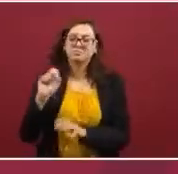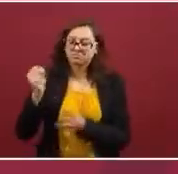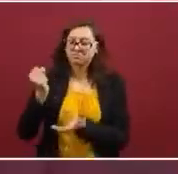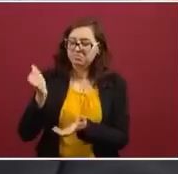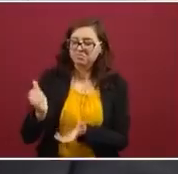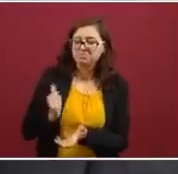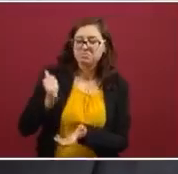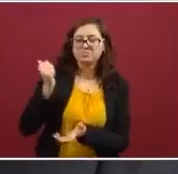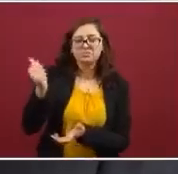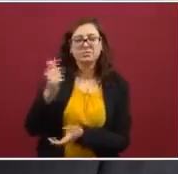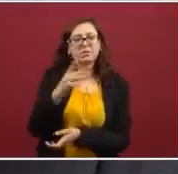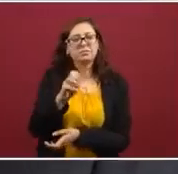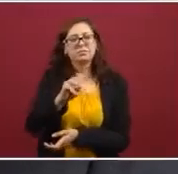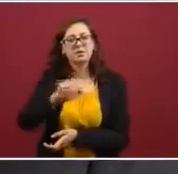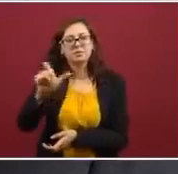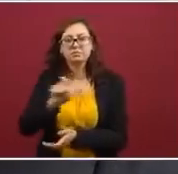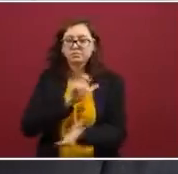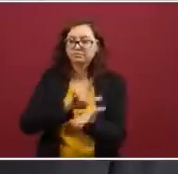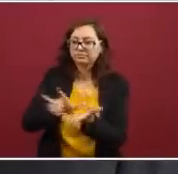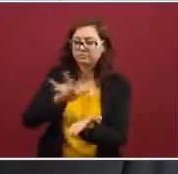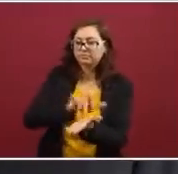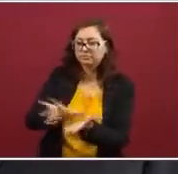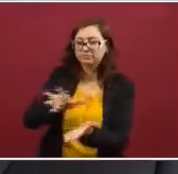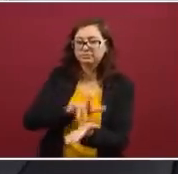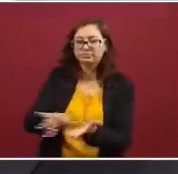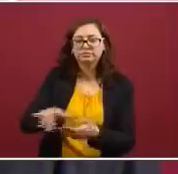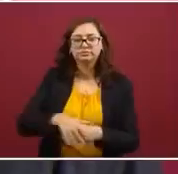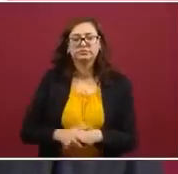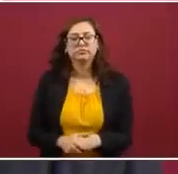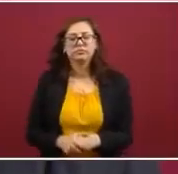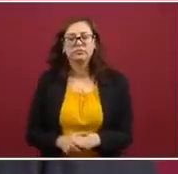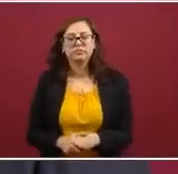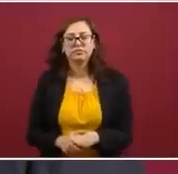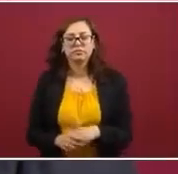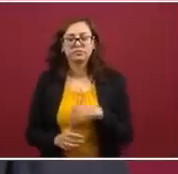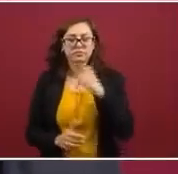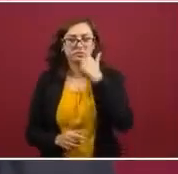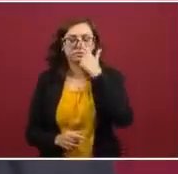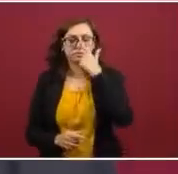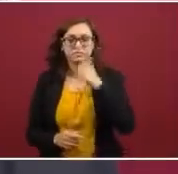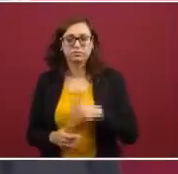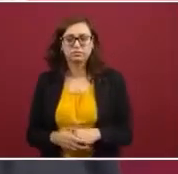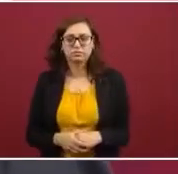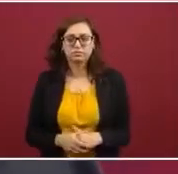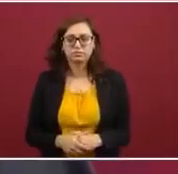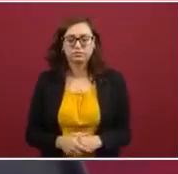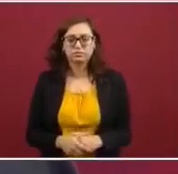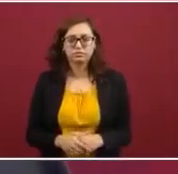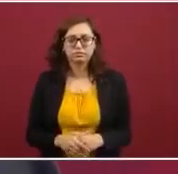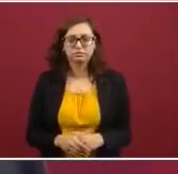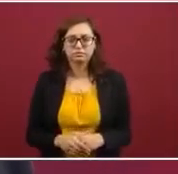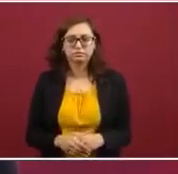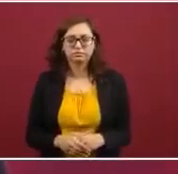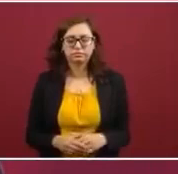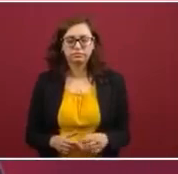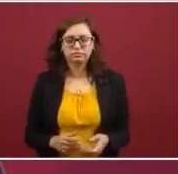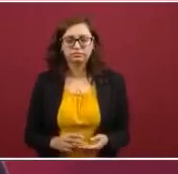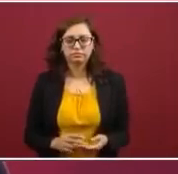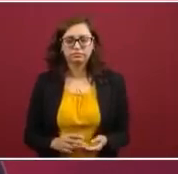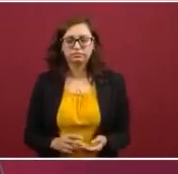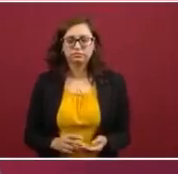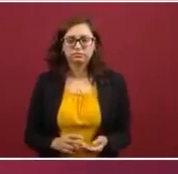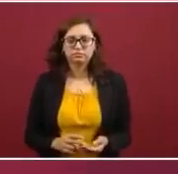Pemex. ¿Qué estaba sucediendo? A pesar de que